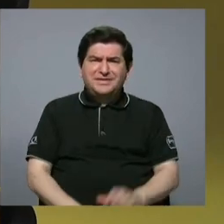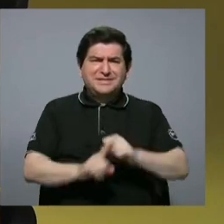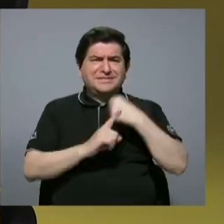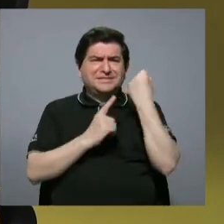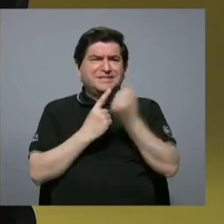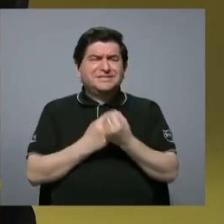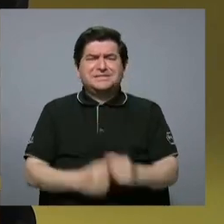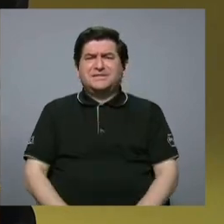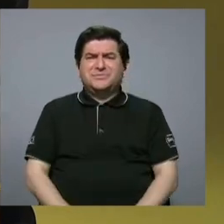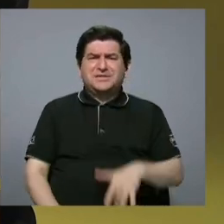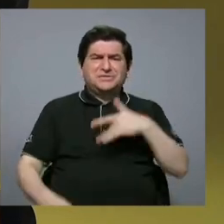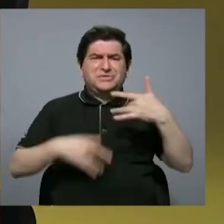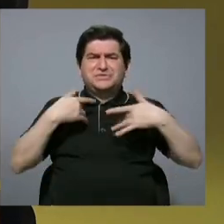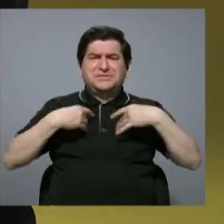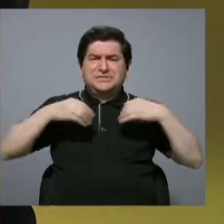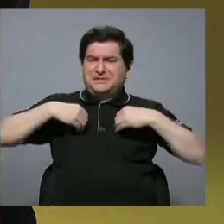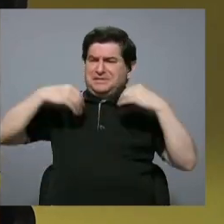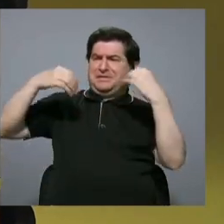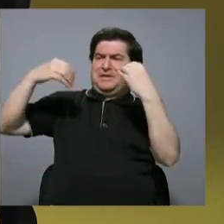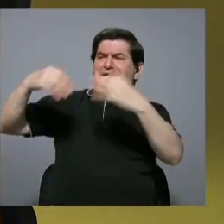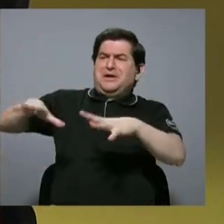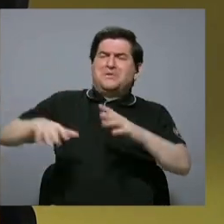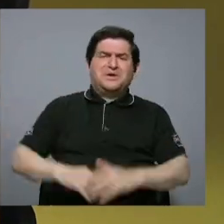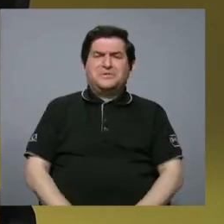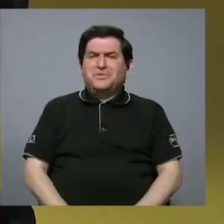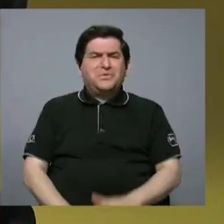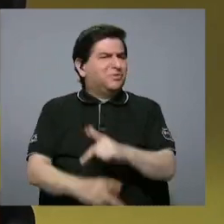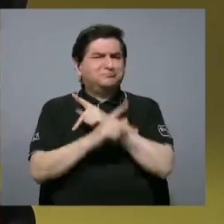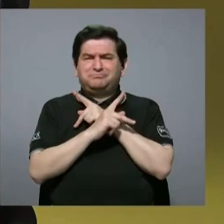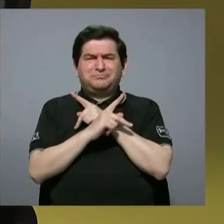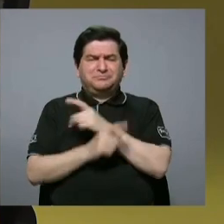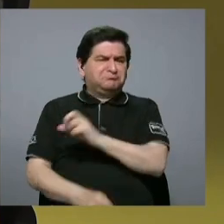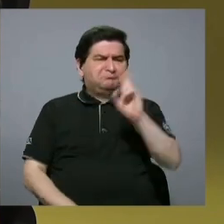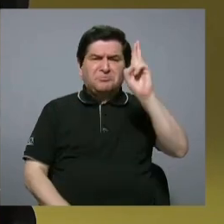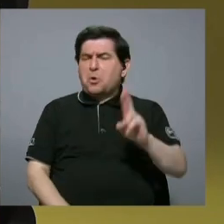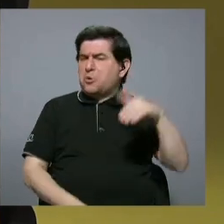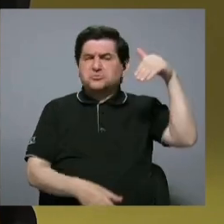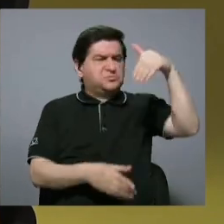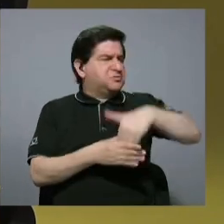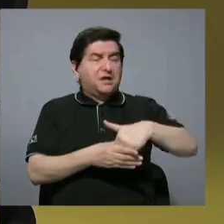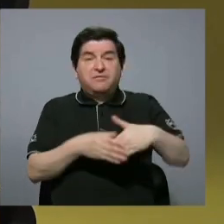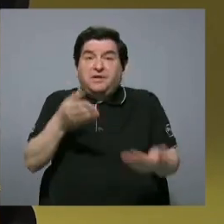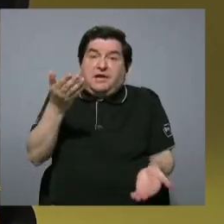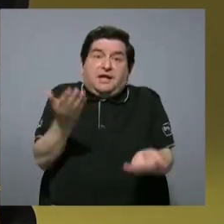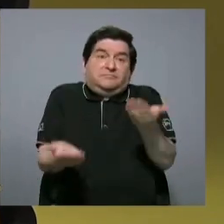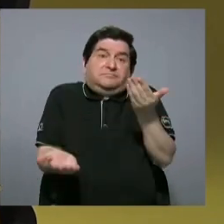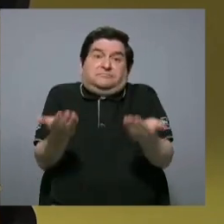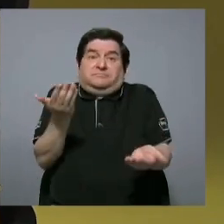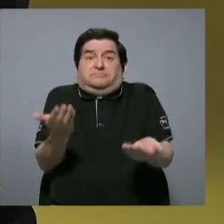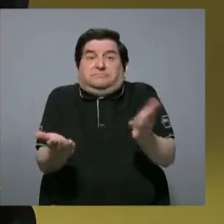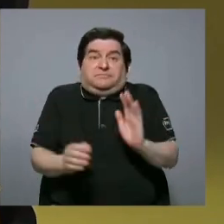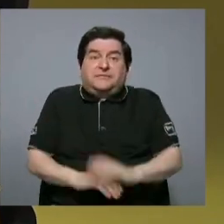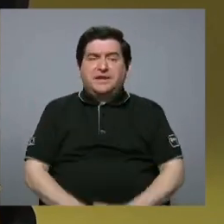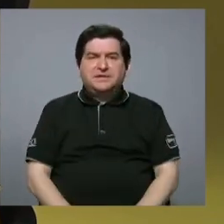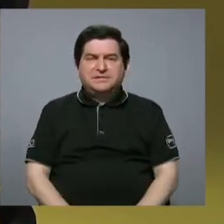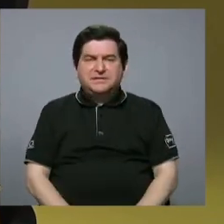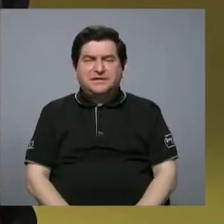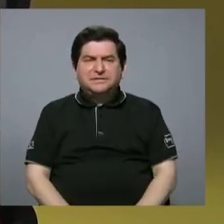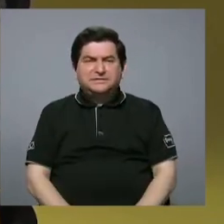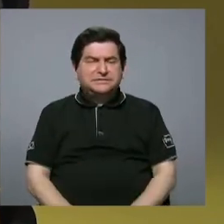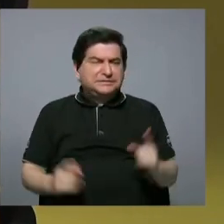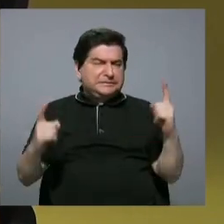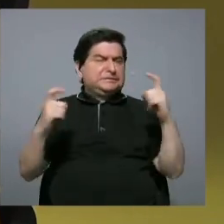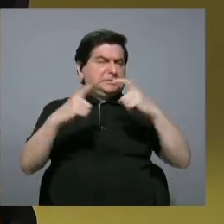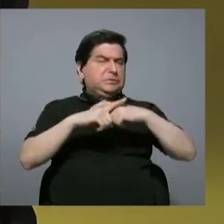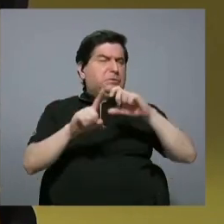de orfandad, de desamparo. Ni Costa Rica se mete, tal vez al complicarse la cosa